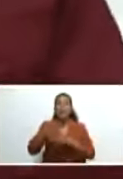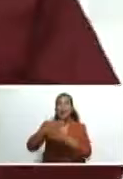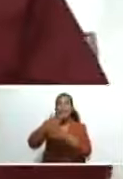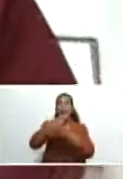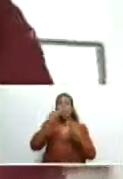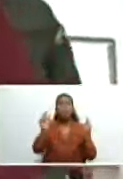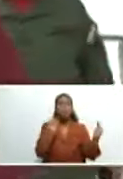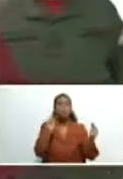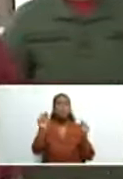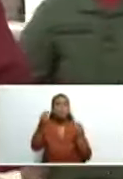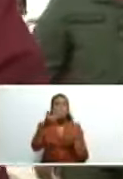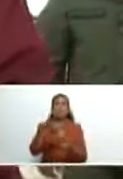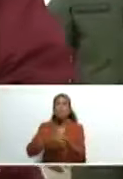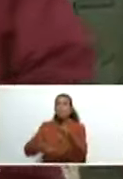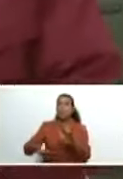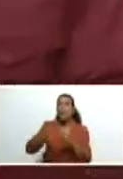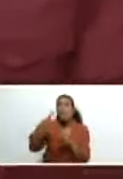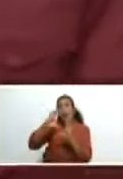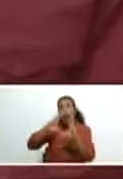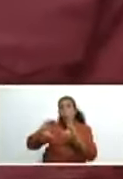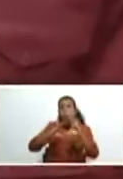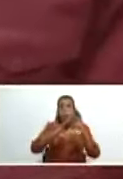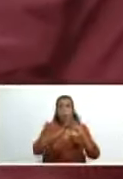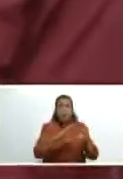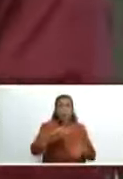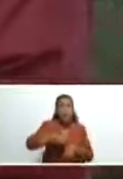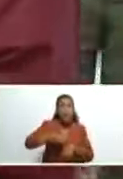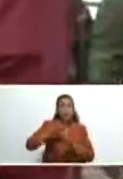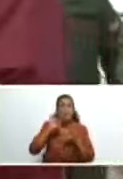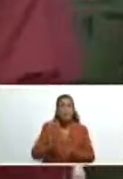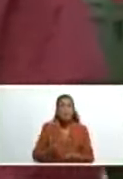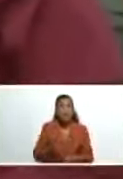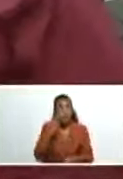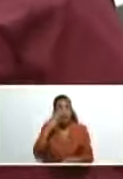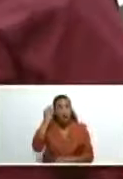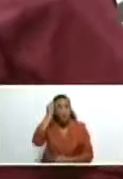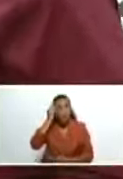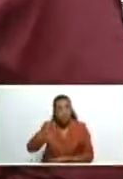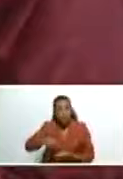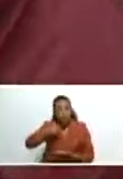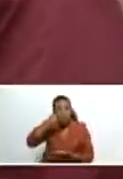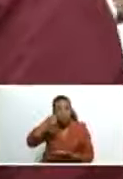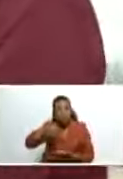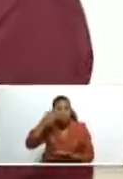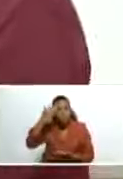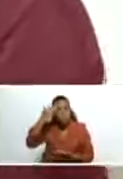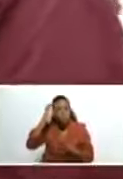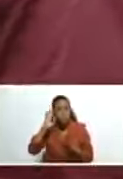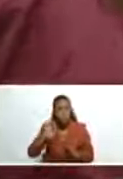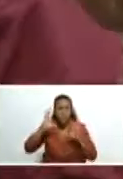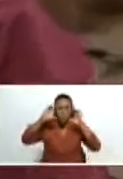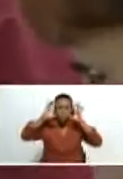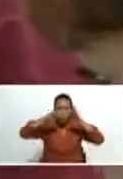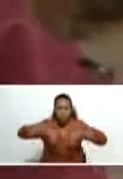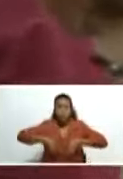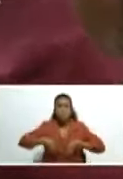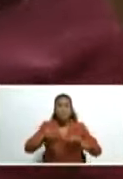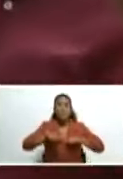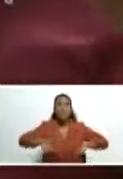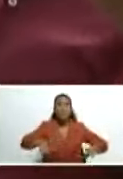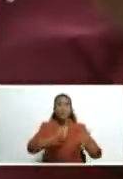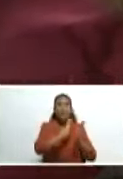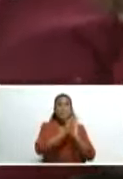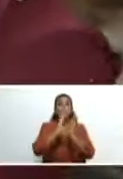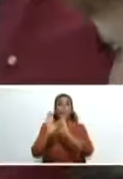compartir, para alimentarse, para conversar, inclusive para reflexionar. ¿Qué más tenemos por aquí? Aquí tenemos una enciclopedia